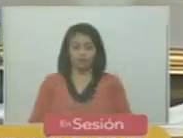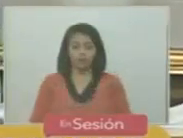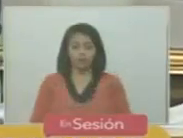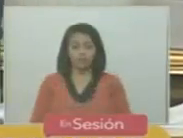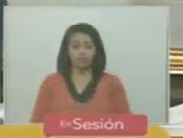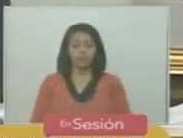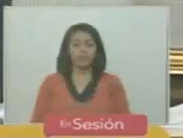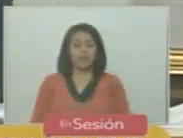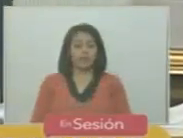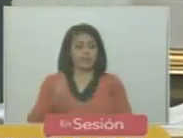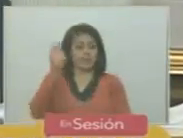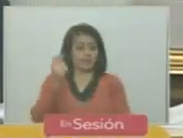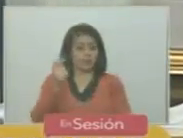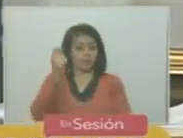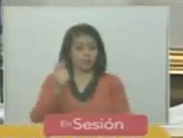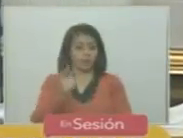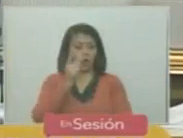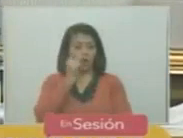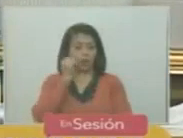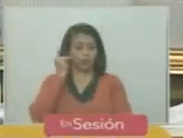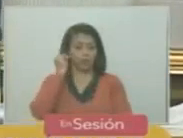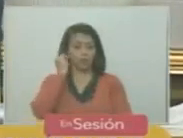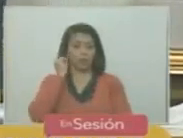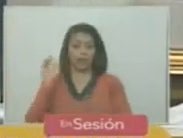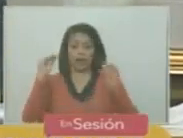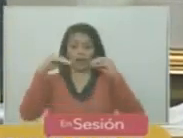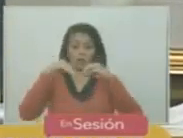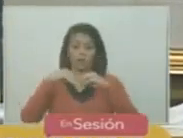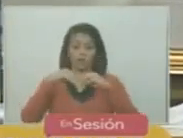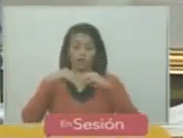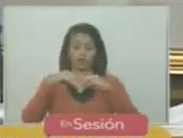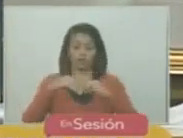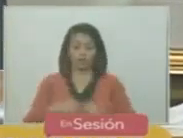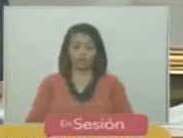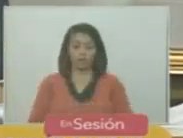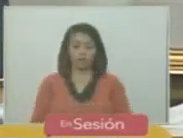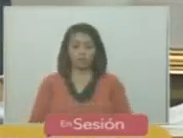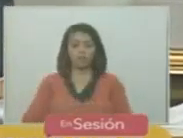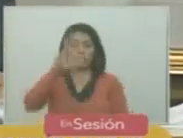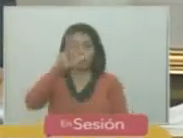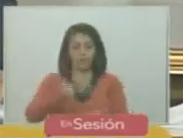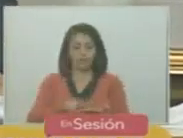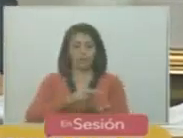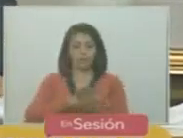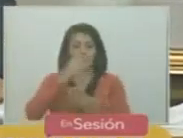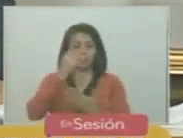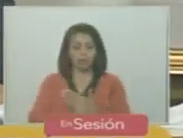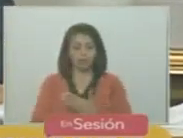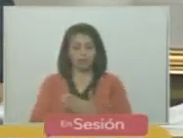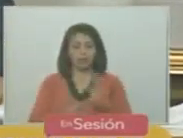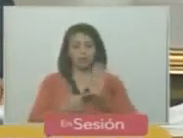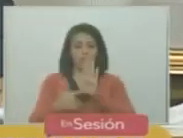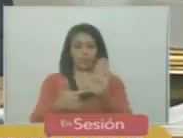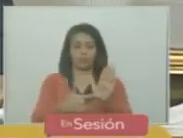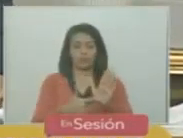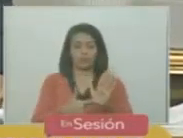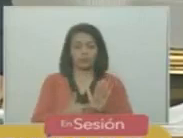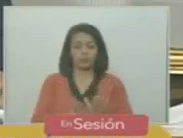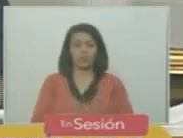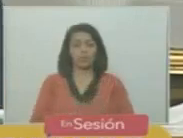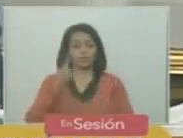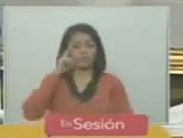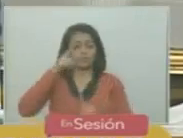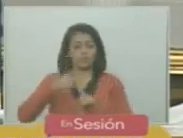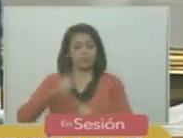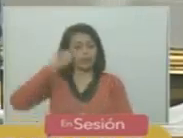las honorables diputadas y los honorables diputados que estén de acuerdo con aprobar el proyecto presentado con motivo